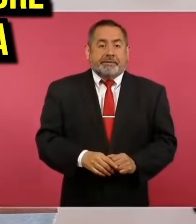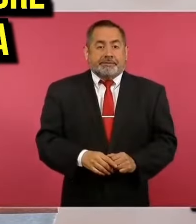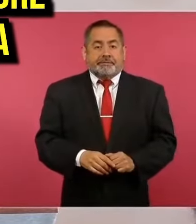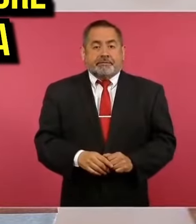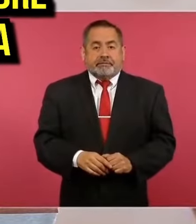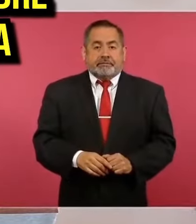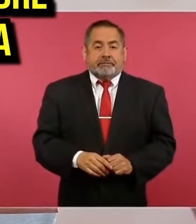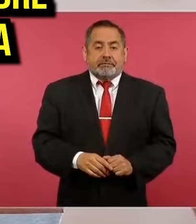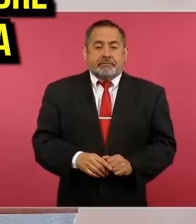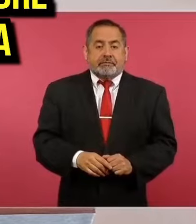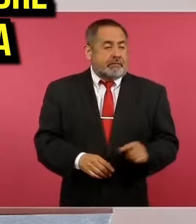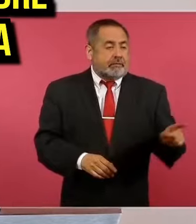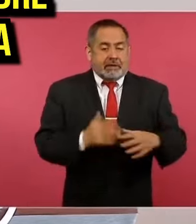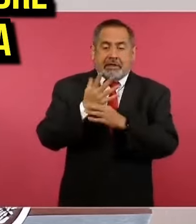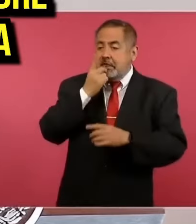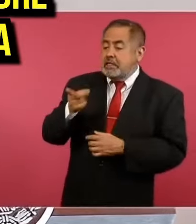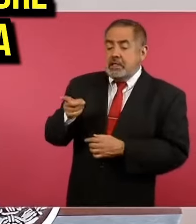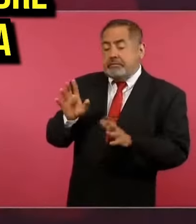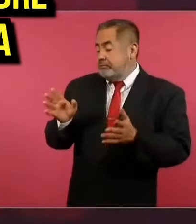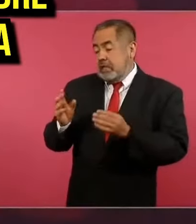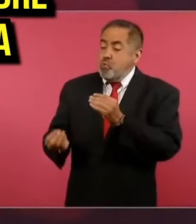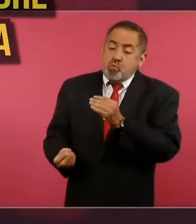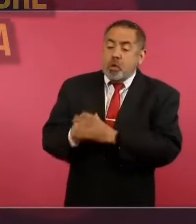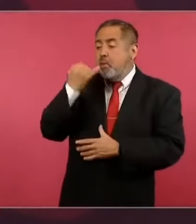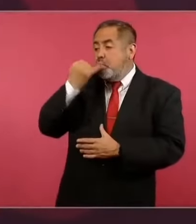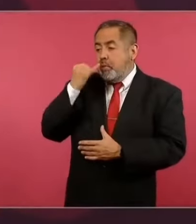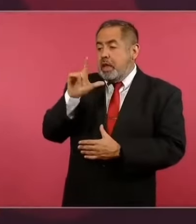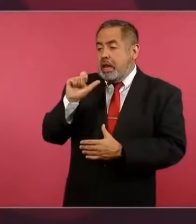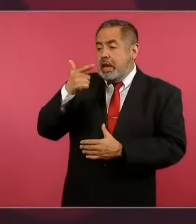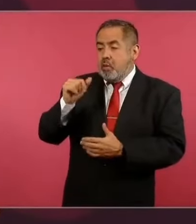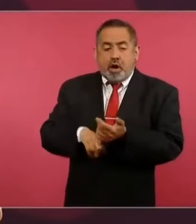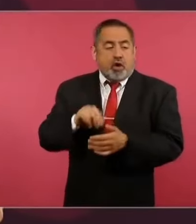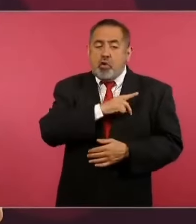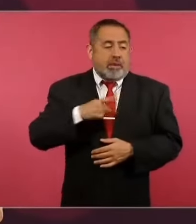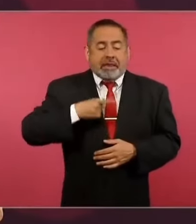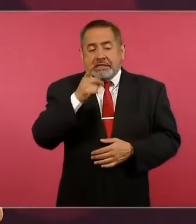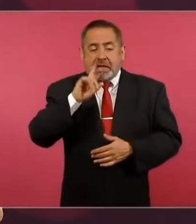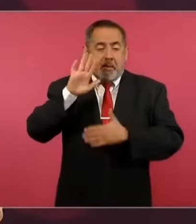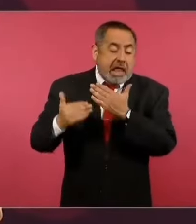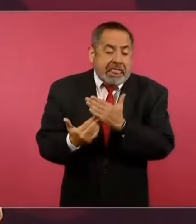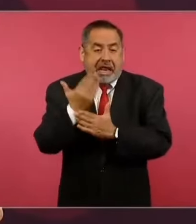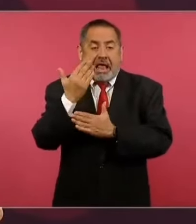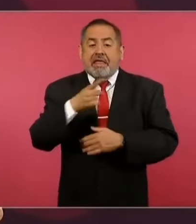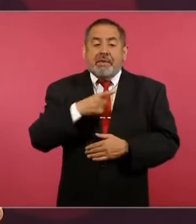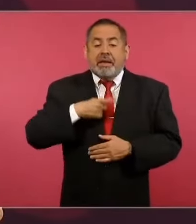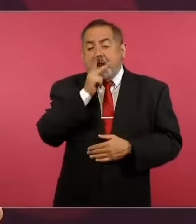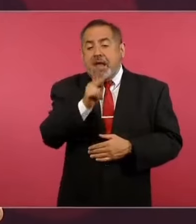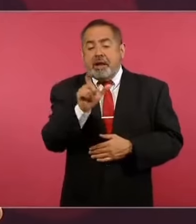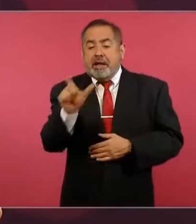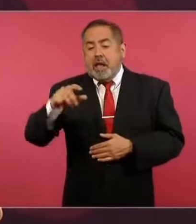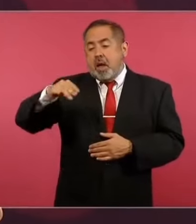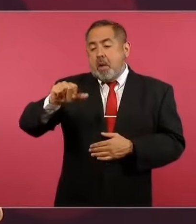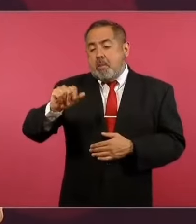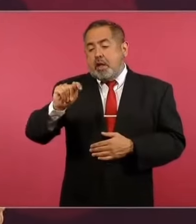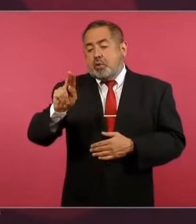que hay una nueva lengua, porque no se debe decir mañanera, sino matutina.